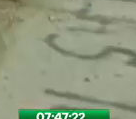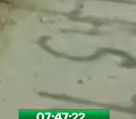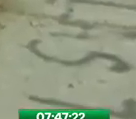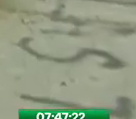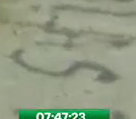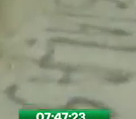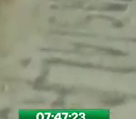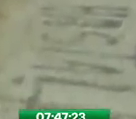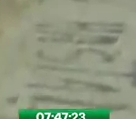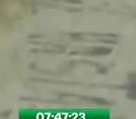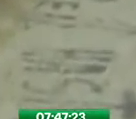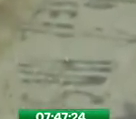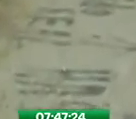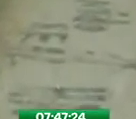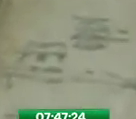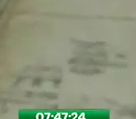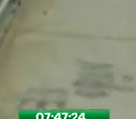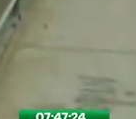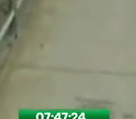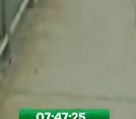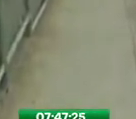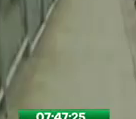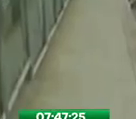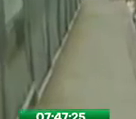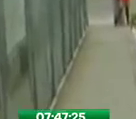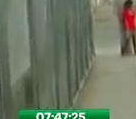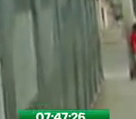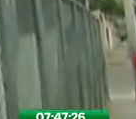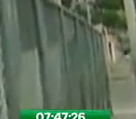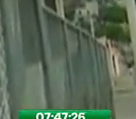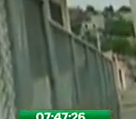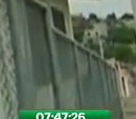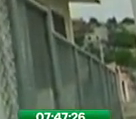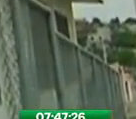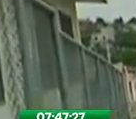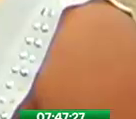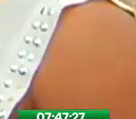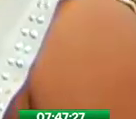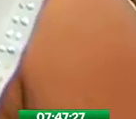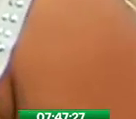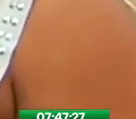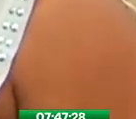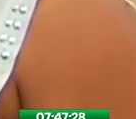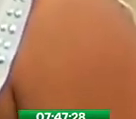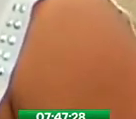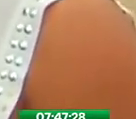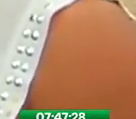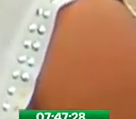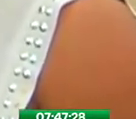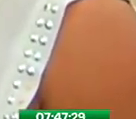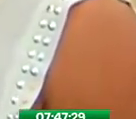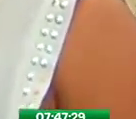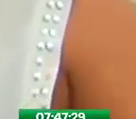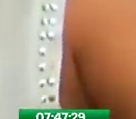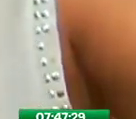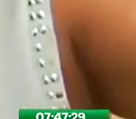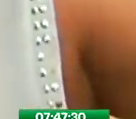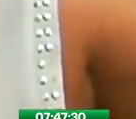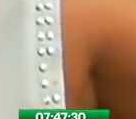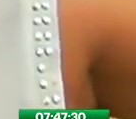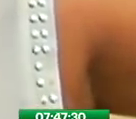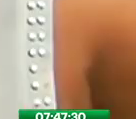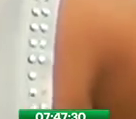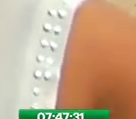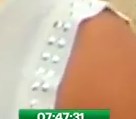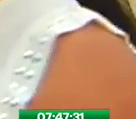familia, la delincuencia opera todos los días en los exteriores de este plantel. Hay robo todos los días, necesitamos, mire cómo